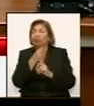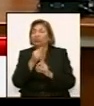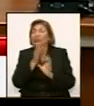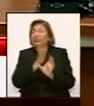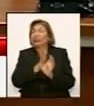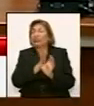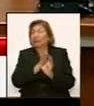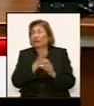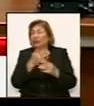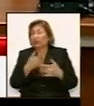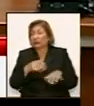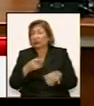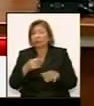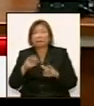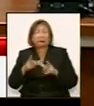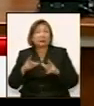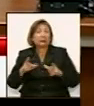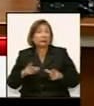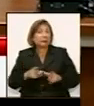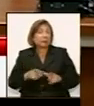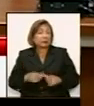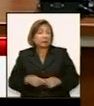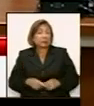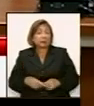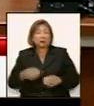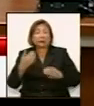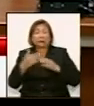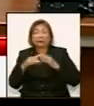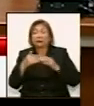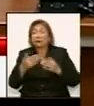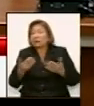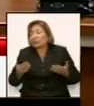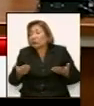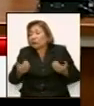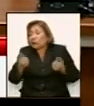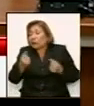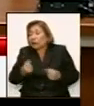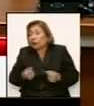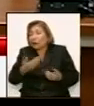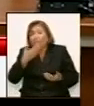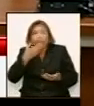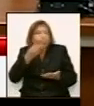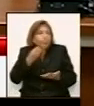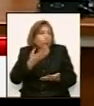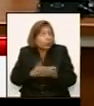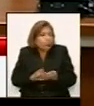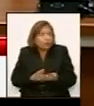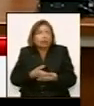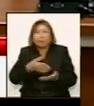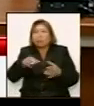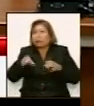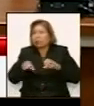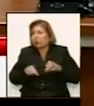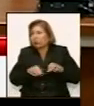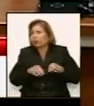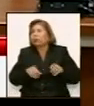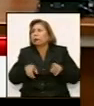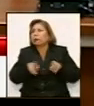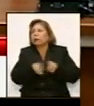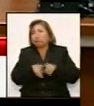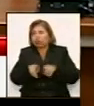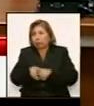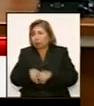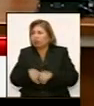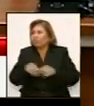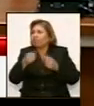lamentablemente los espacios virtuales que sirven para potenciar tantas cosas buenas que realizamos también sirve